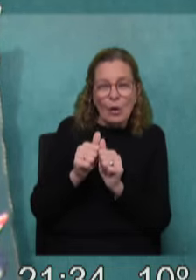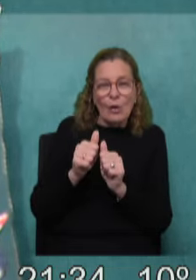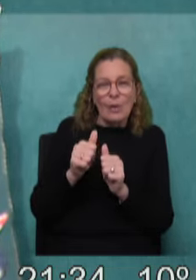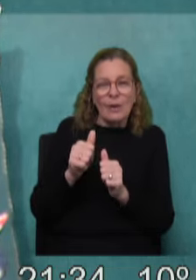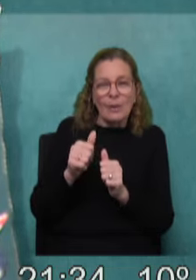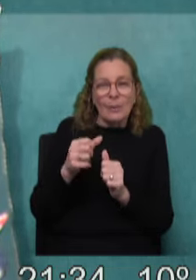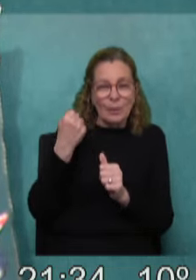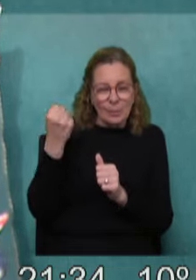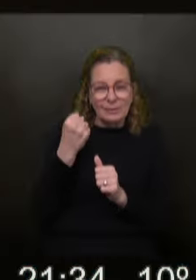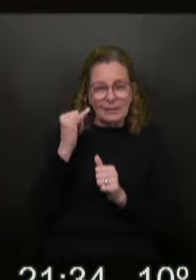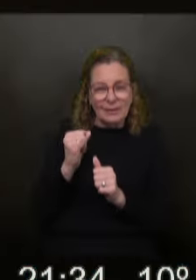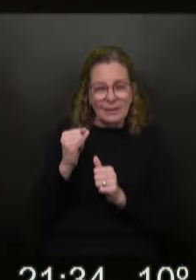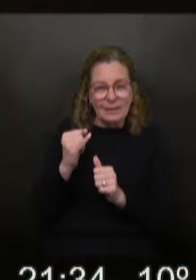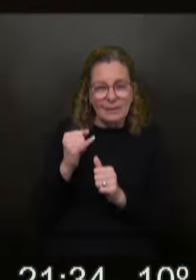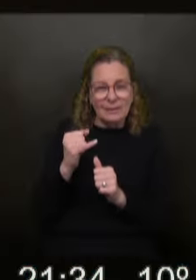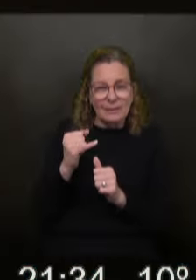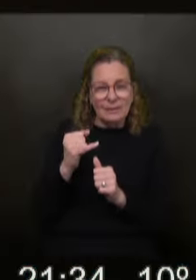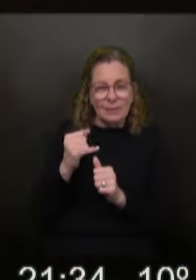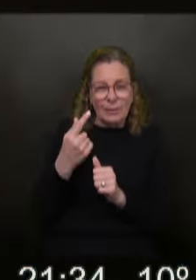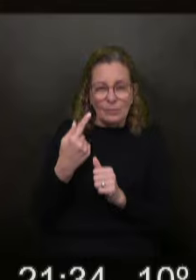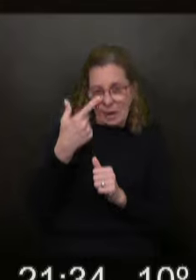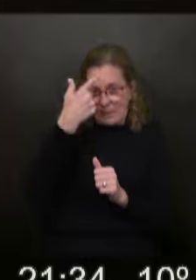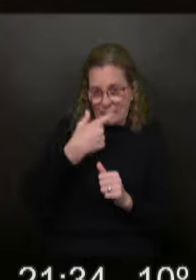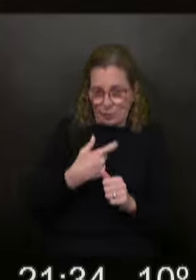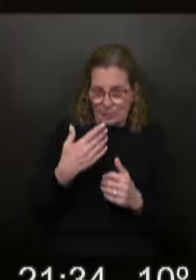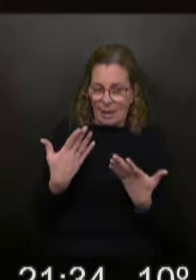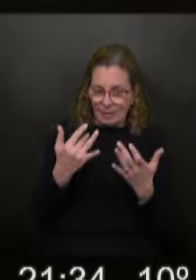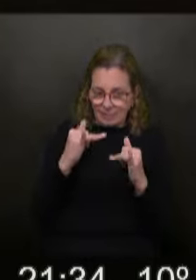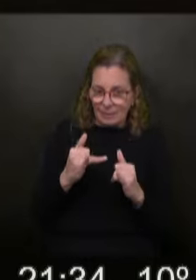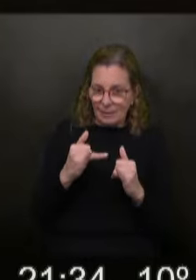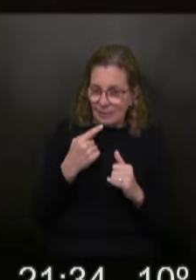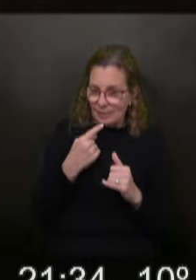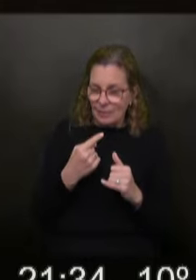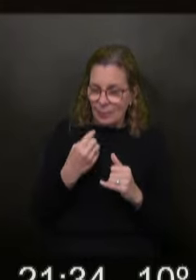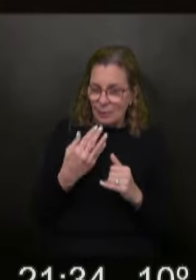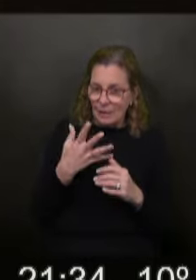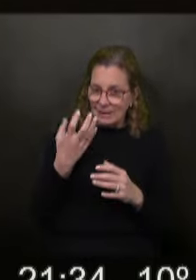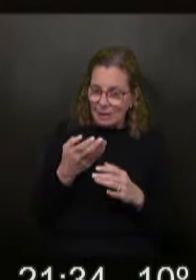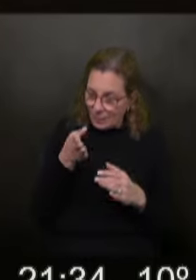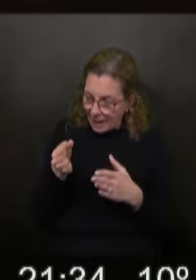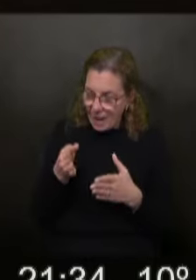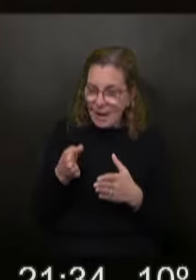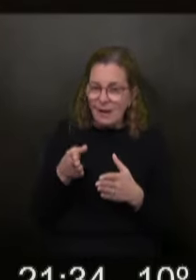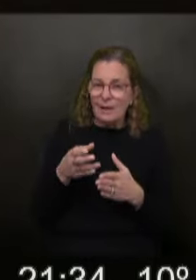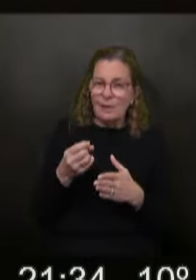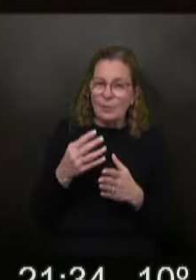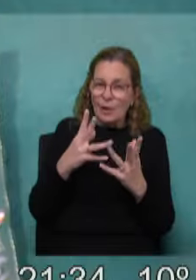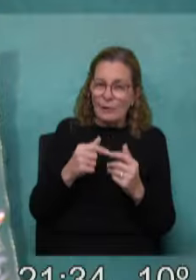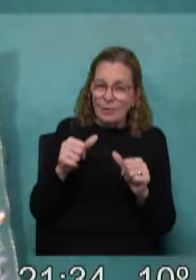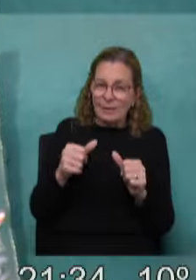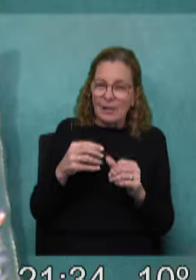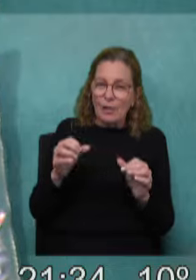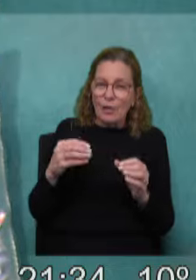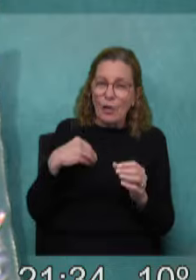Me emociono. Muy alucinante. Es sí. Como una tenés bueno, como una personalidad que decís, bueno, quiero sí. Ir para acá, ¿cómo sí. Es la forma de hacerlo? Confié en la